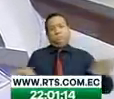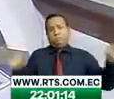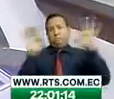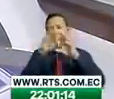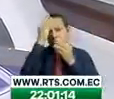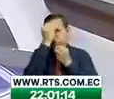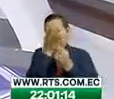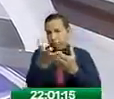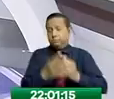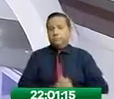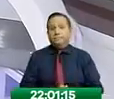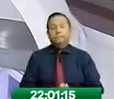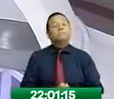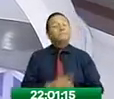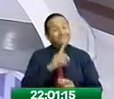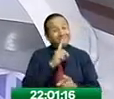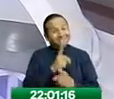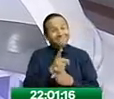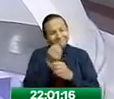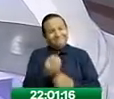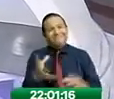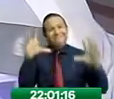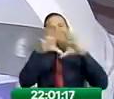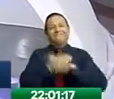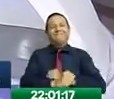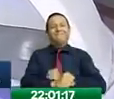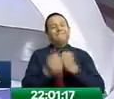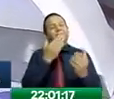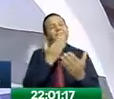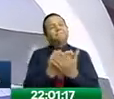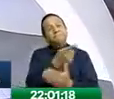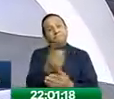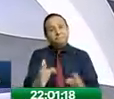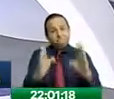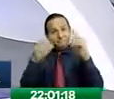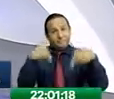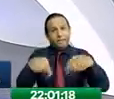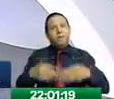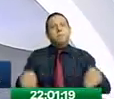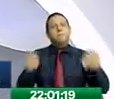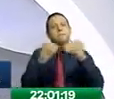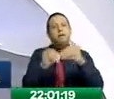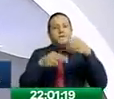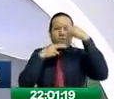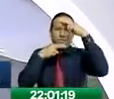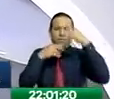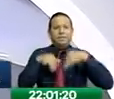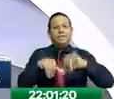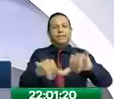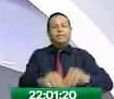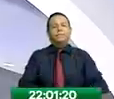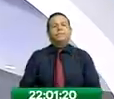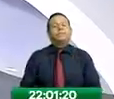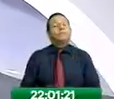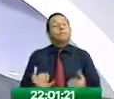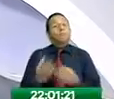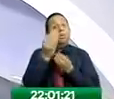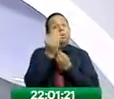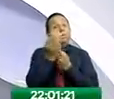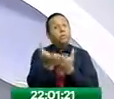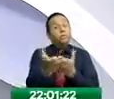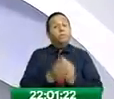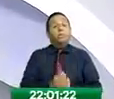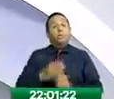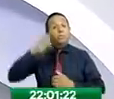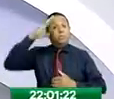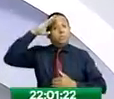información, Adrián. Charlie, queridos televidentes, muy buenas noches. Gracias por acompañarnos en otra emisión de su informativo La Noticia. Queremos informarles que